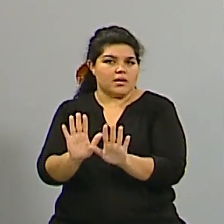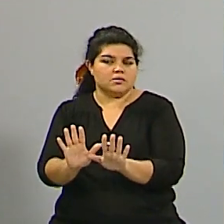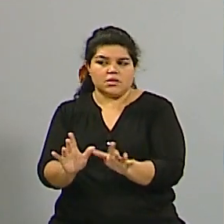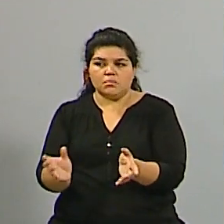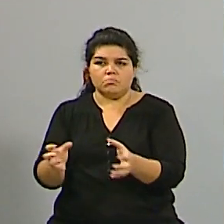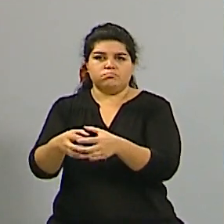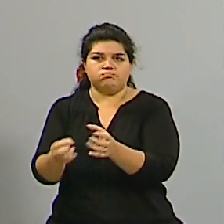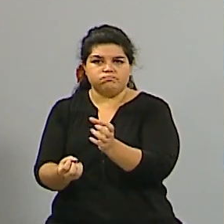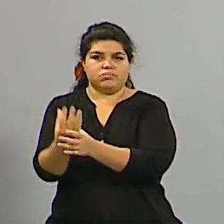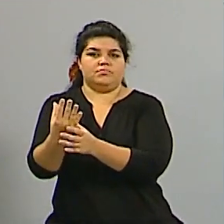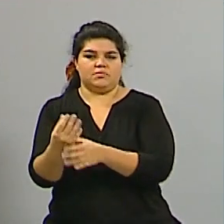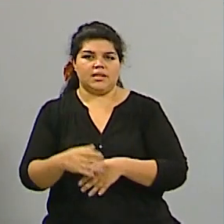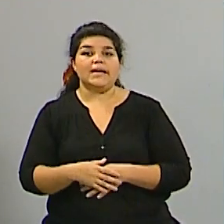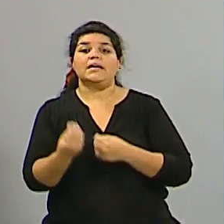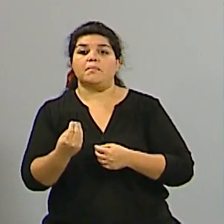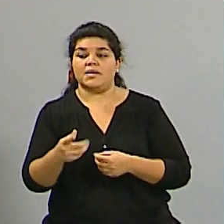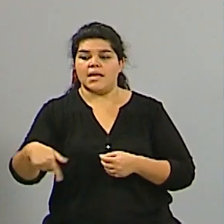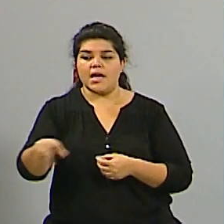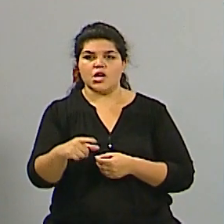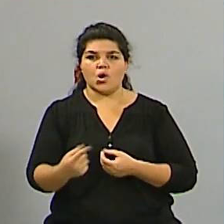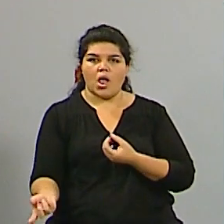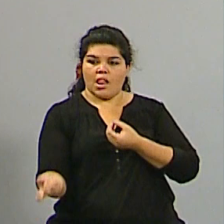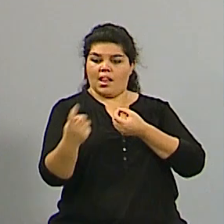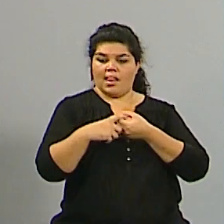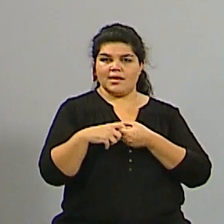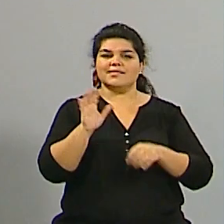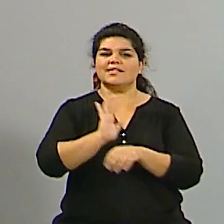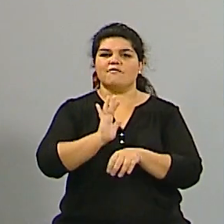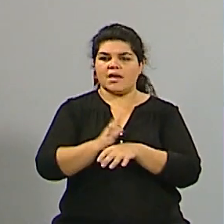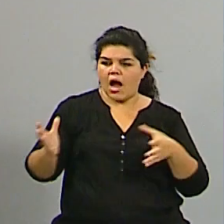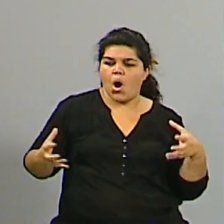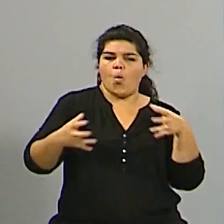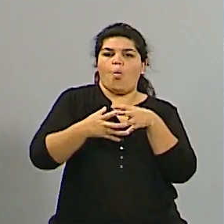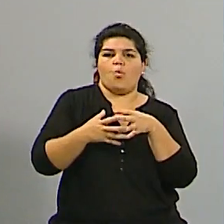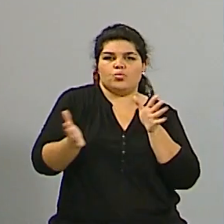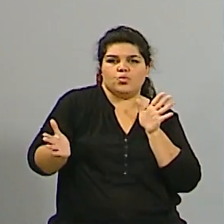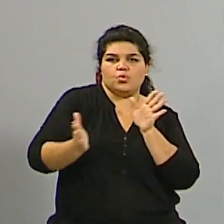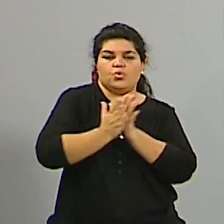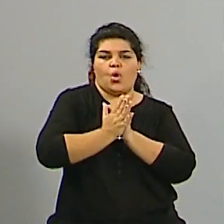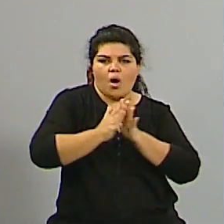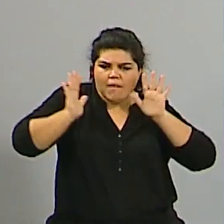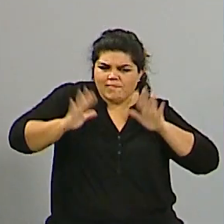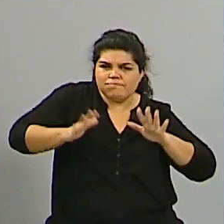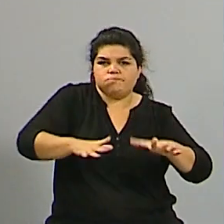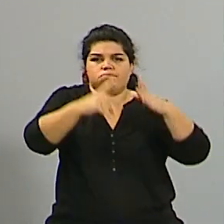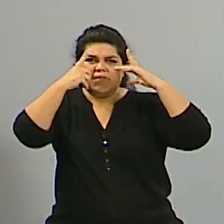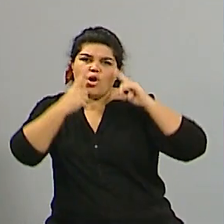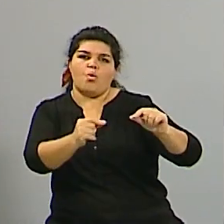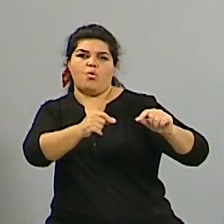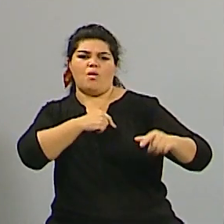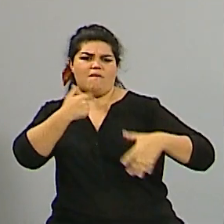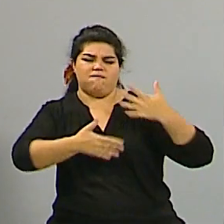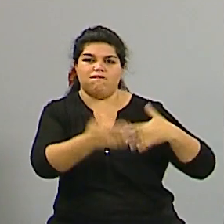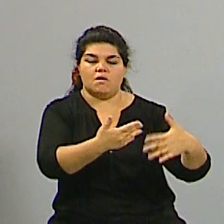uno se mete para pelear, ¿sí? Es claro. decir, son sectores que requieren un sindicalismo combativo, no tanto